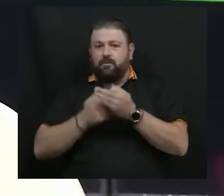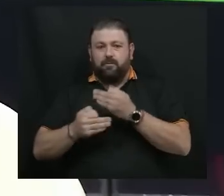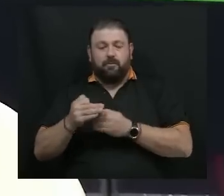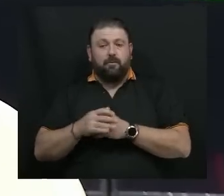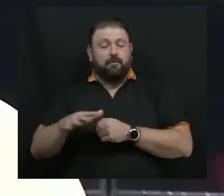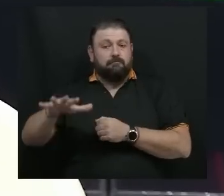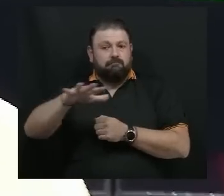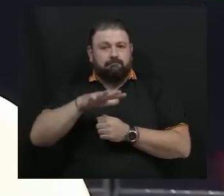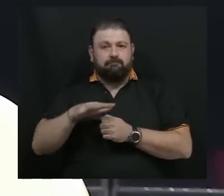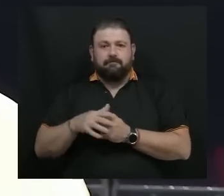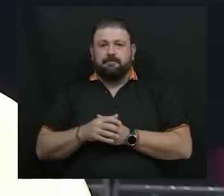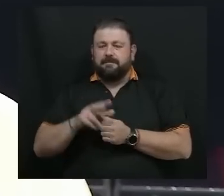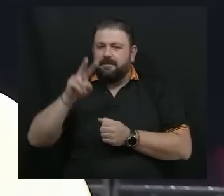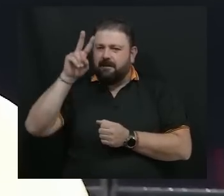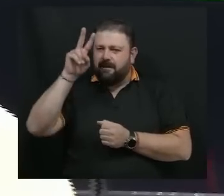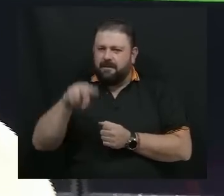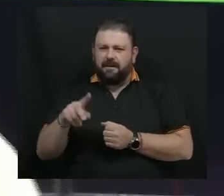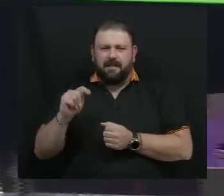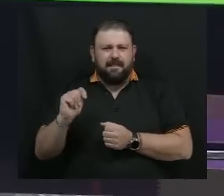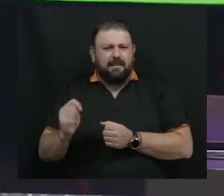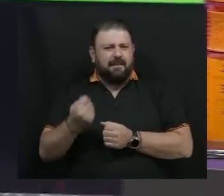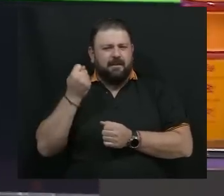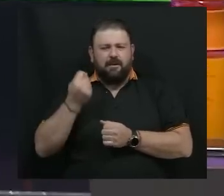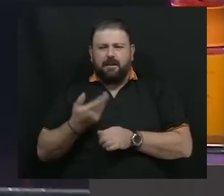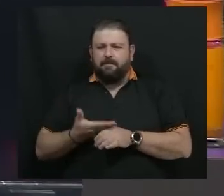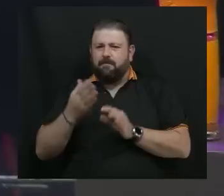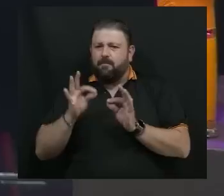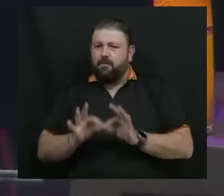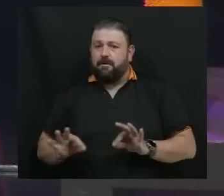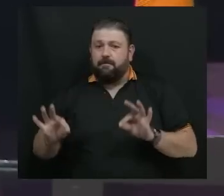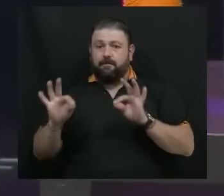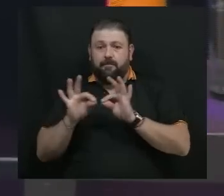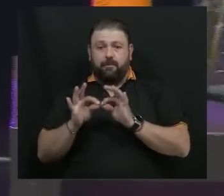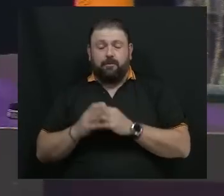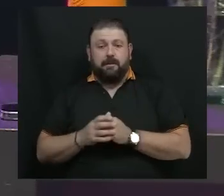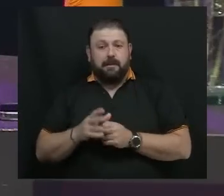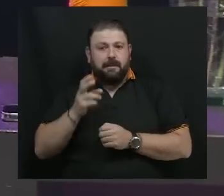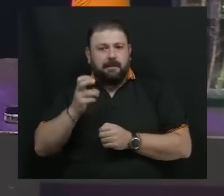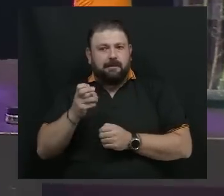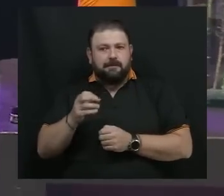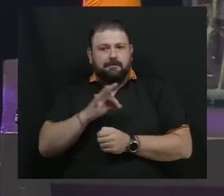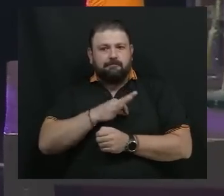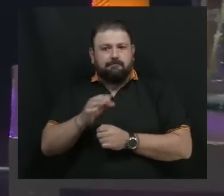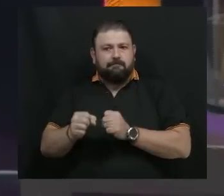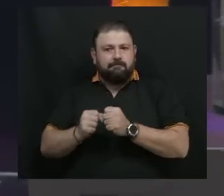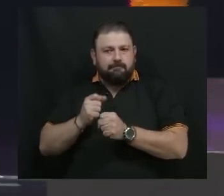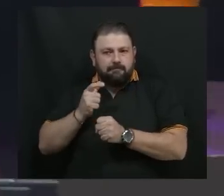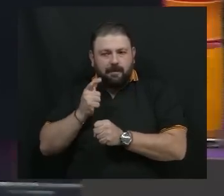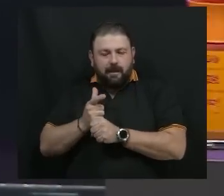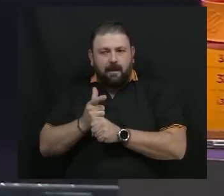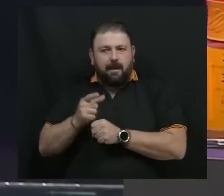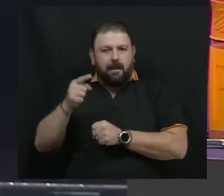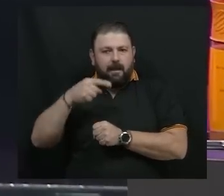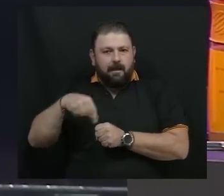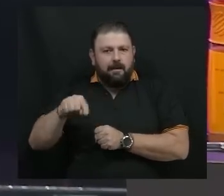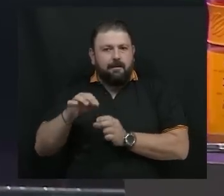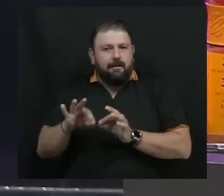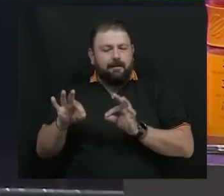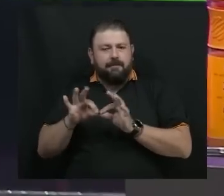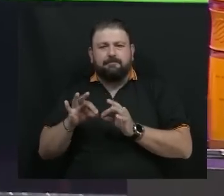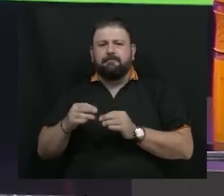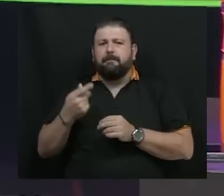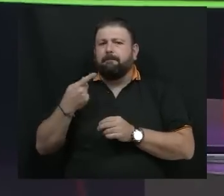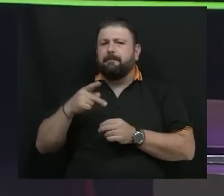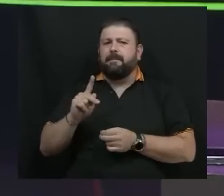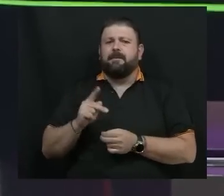micelización. Esta tecnología que es tan importante mencionarla y que usted se dé cuenta de que no somos, a veces los empresarios, algunos dicen, no, es que